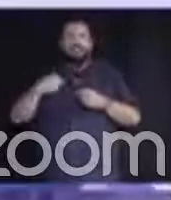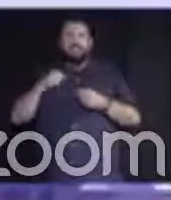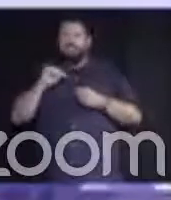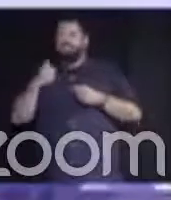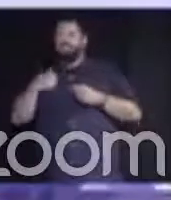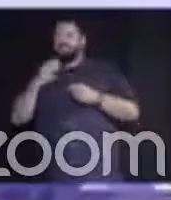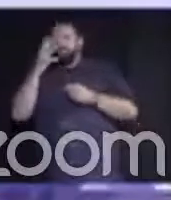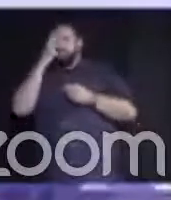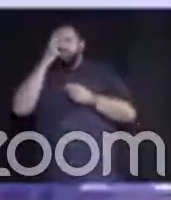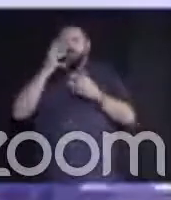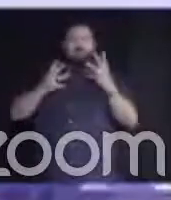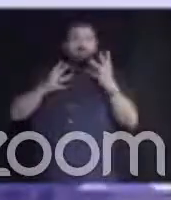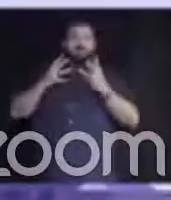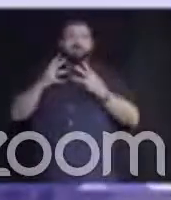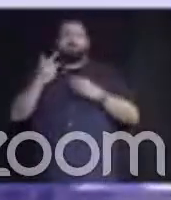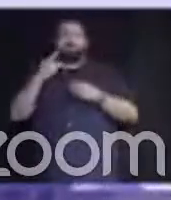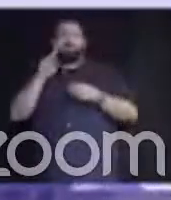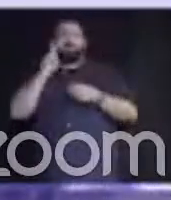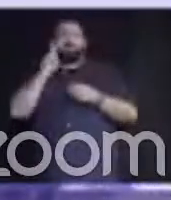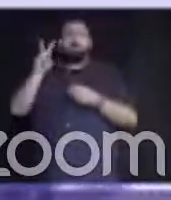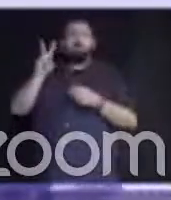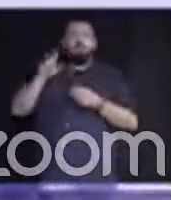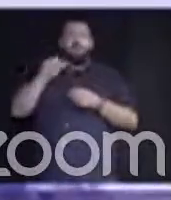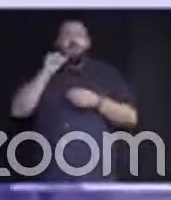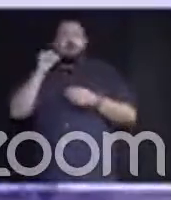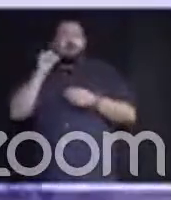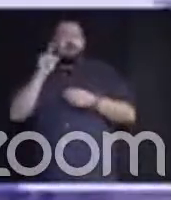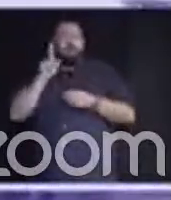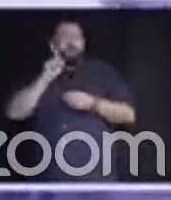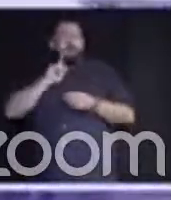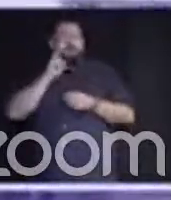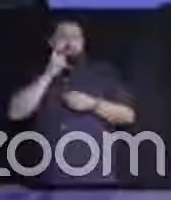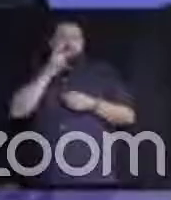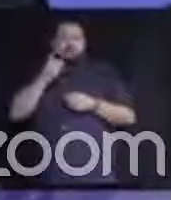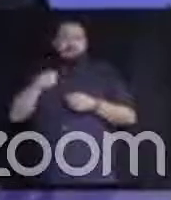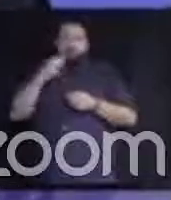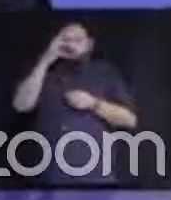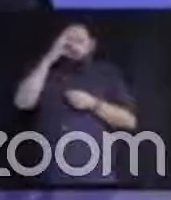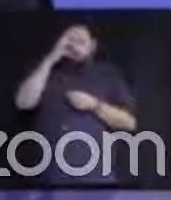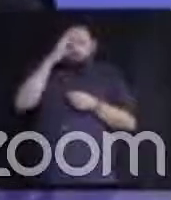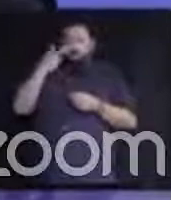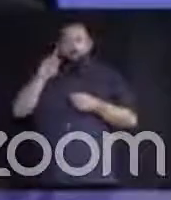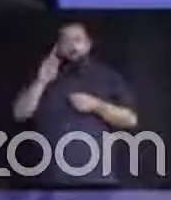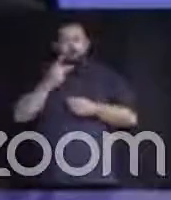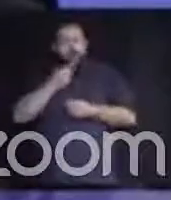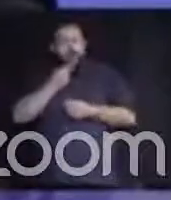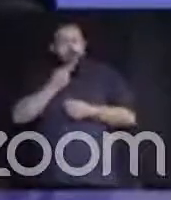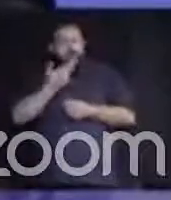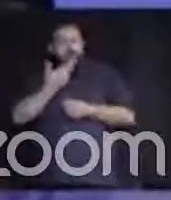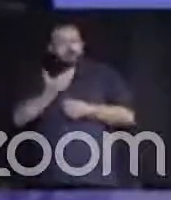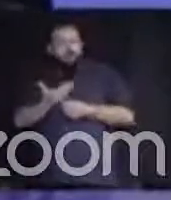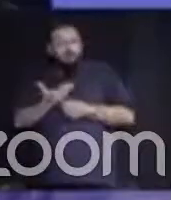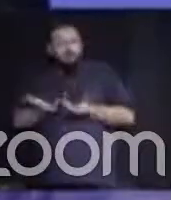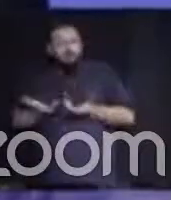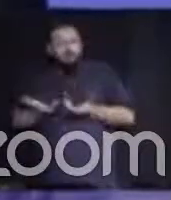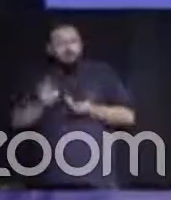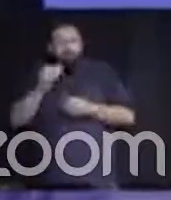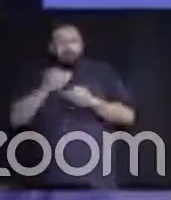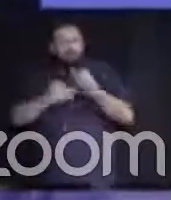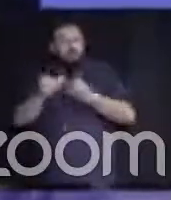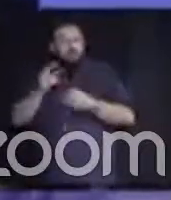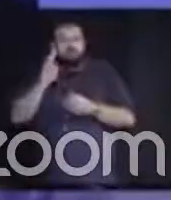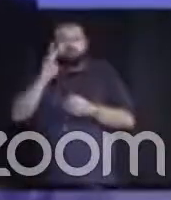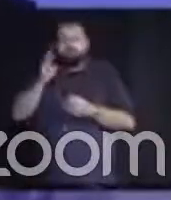decía, soy tímida, y habló perfecto. Ya nomás no le dije nada porque no quería que se pusiera más nerviosa, pero casi le digo,